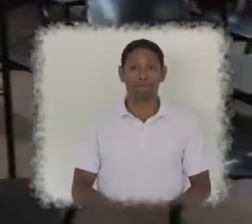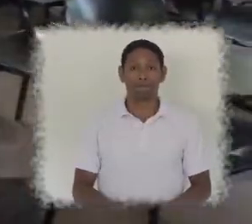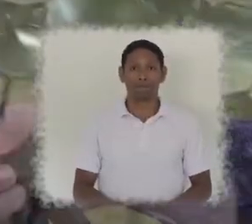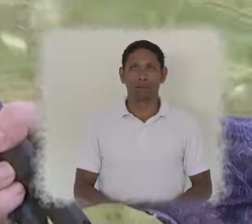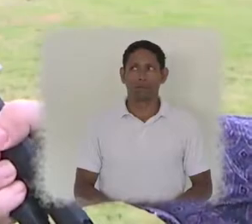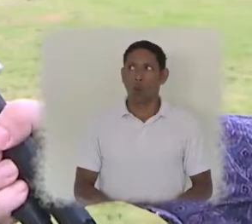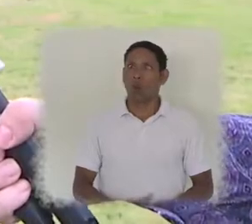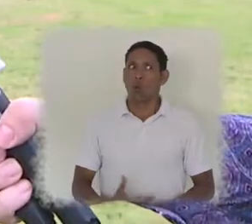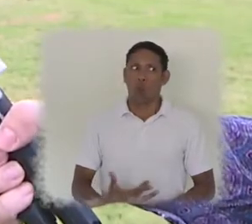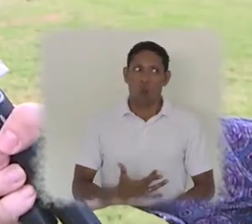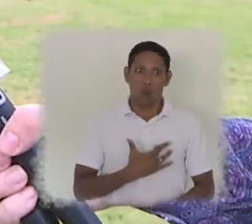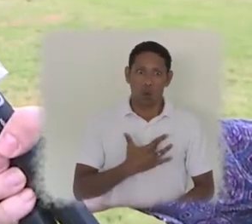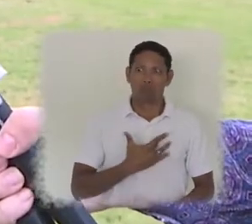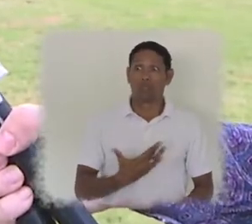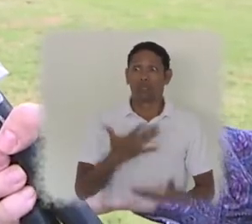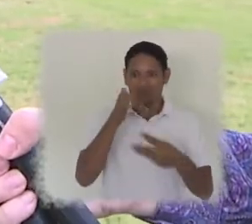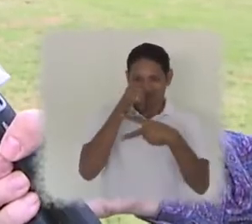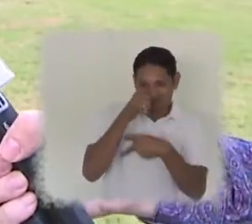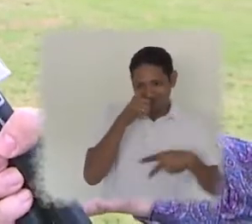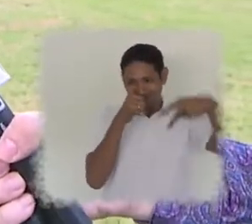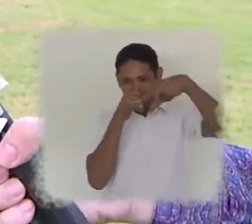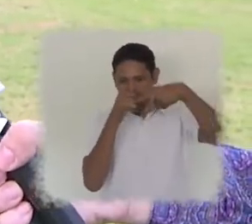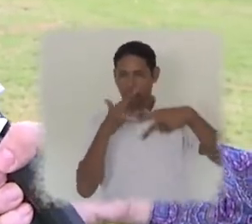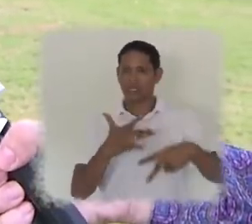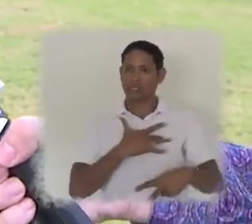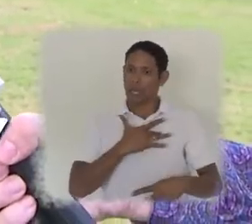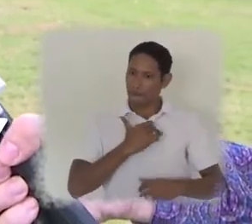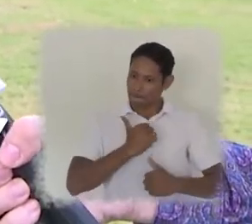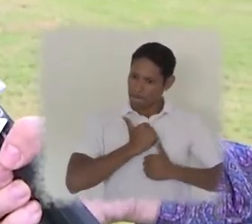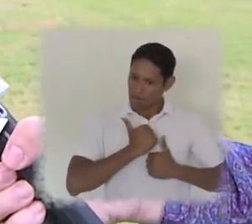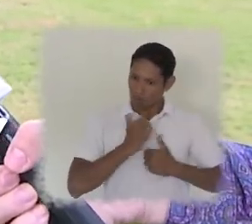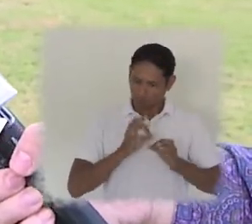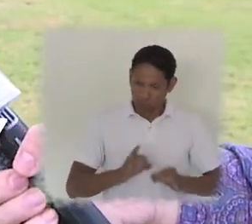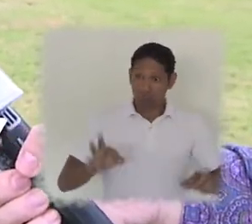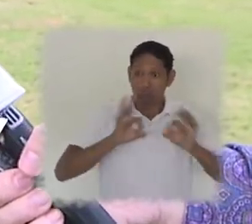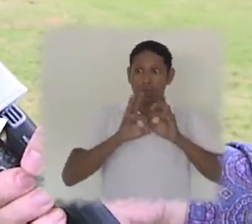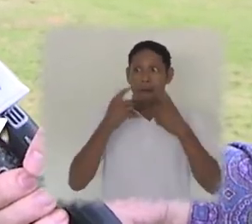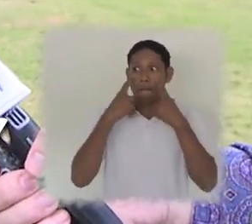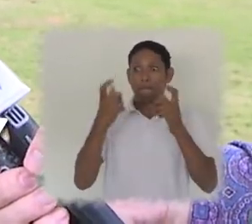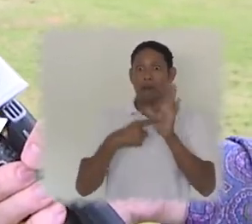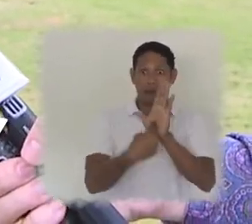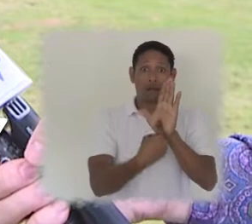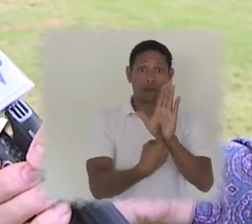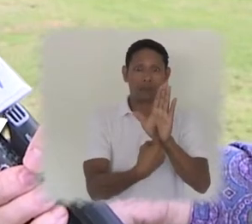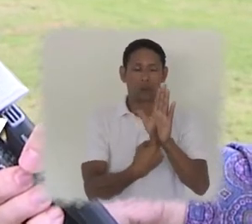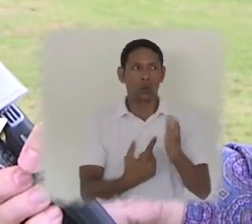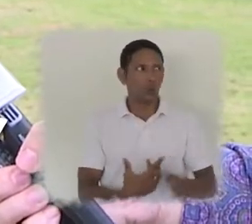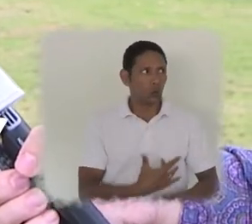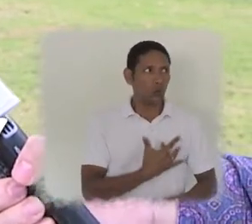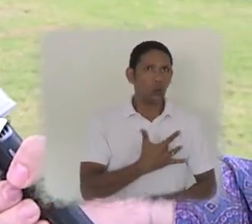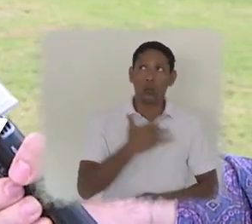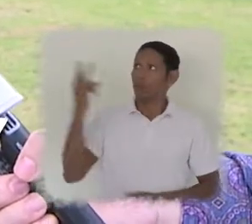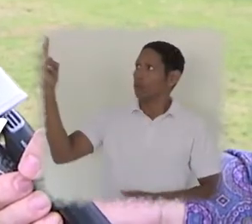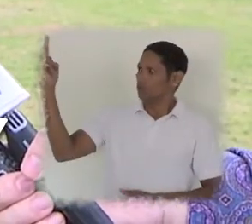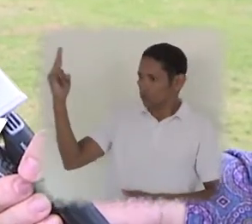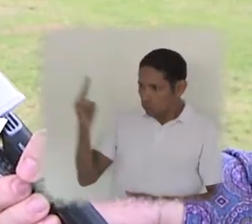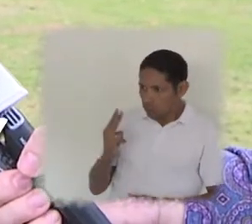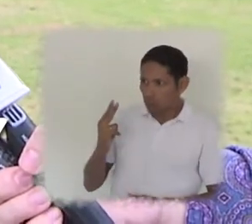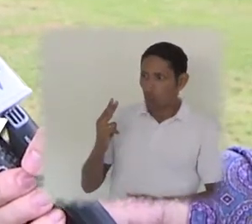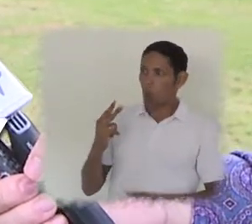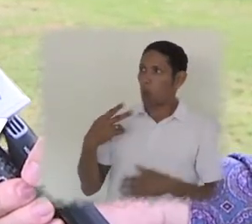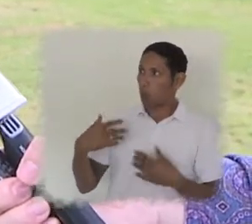programa. El sentido de pertenencia en el programa se ha hecho un poco más notorio. Y cuando uno empieza a sentir